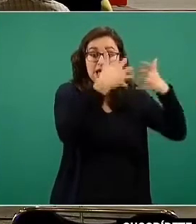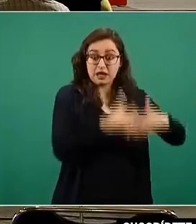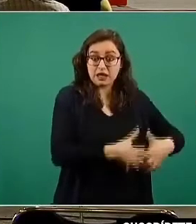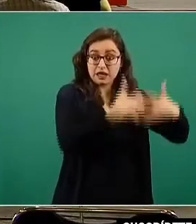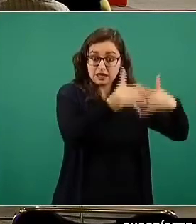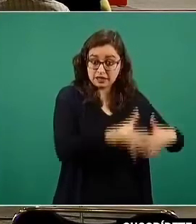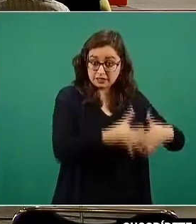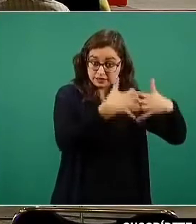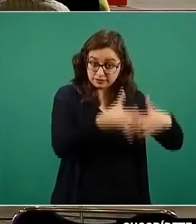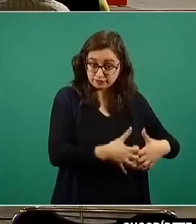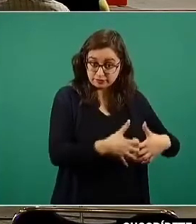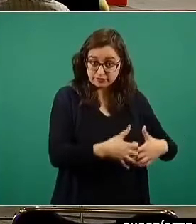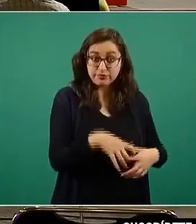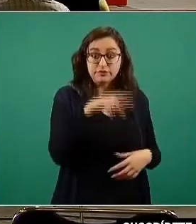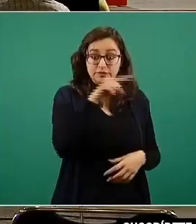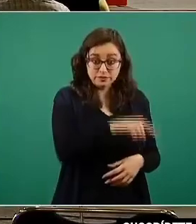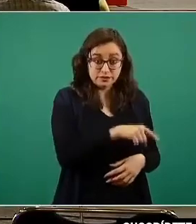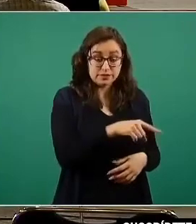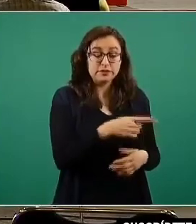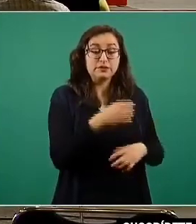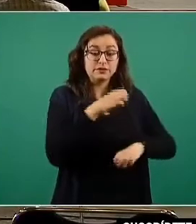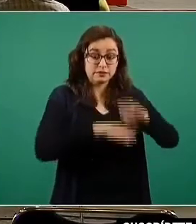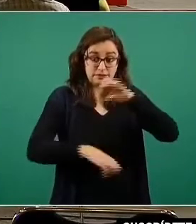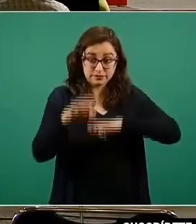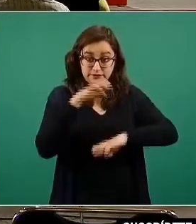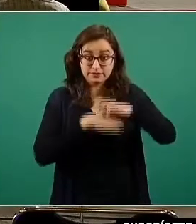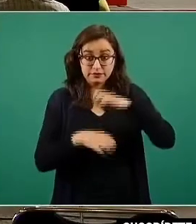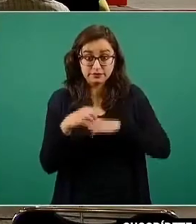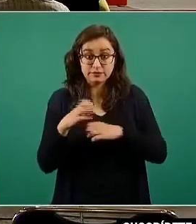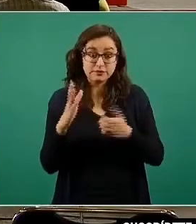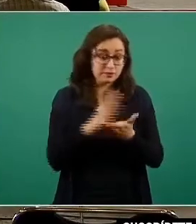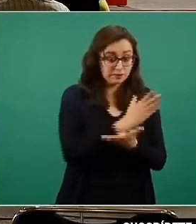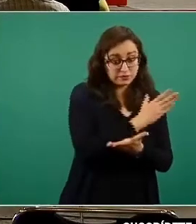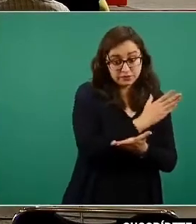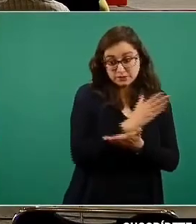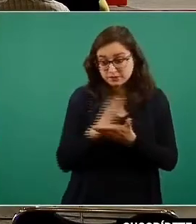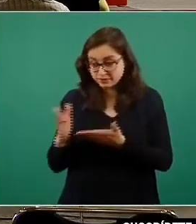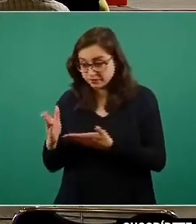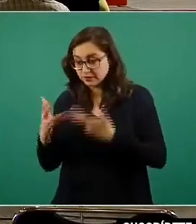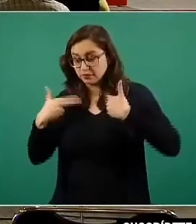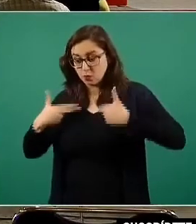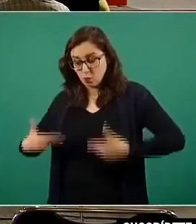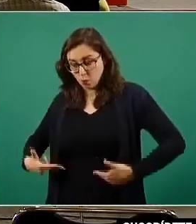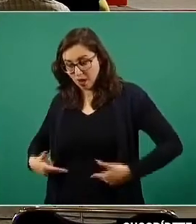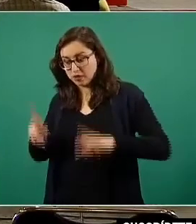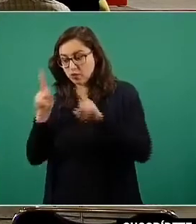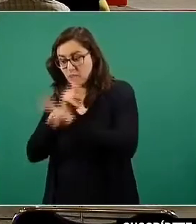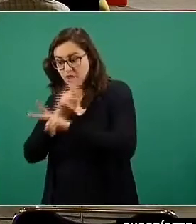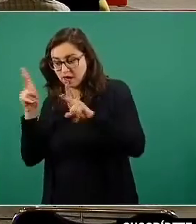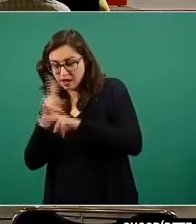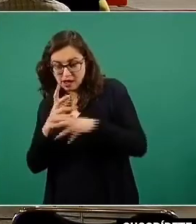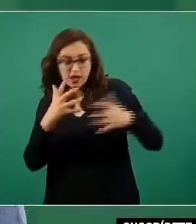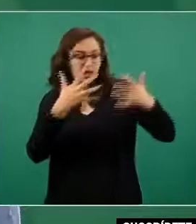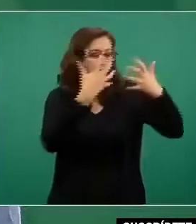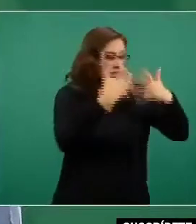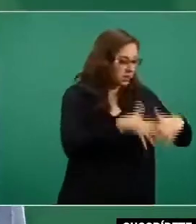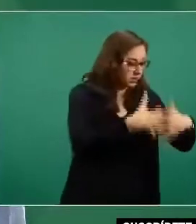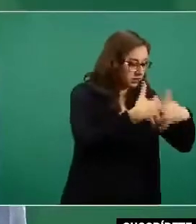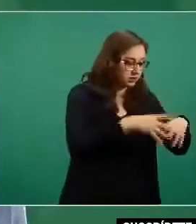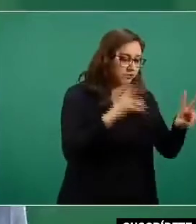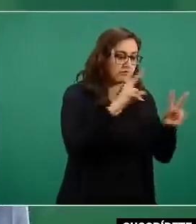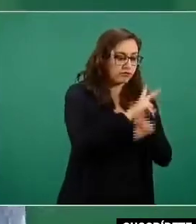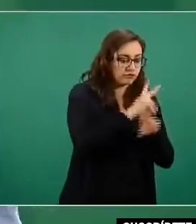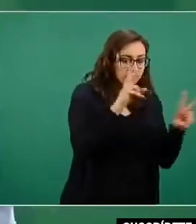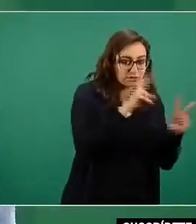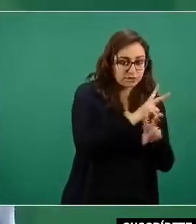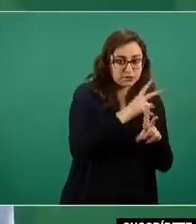muy sustantiva de la producción de estas empresas es para el uso industrial del oxígeno. Y entonces estas empresas están